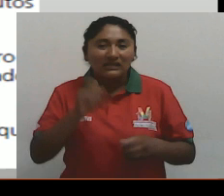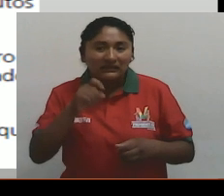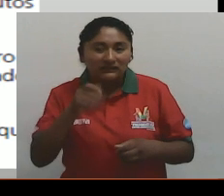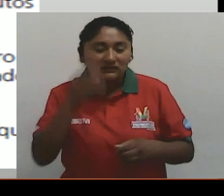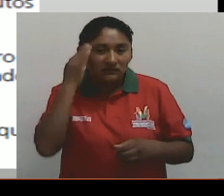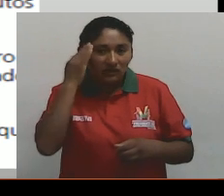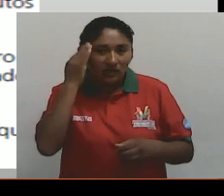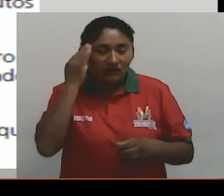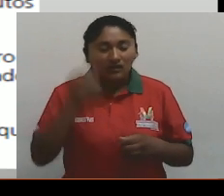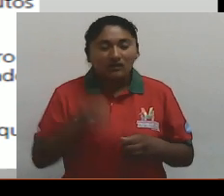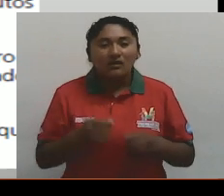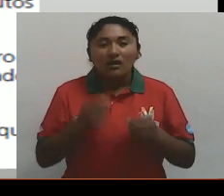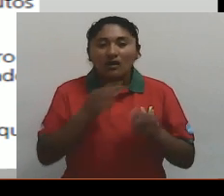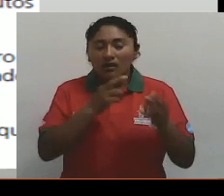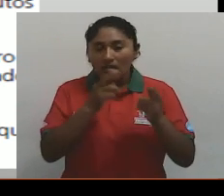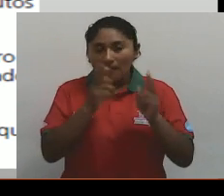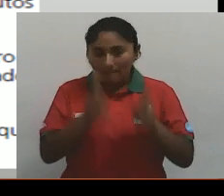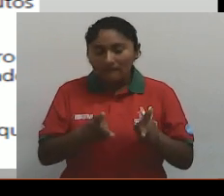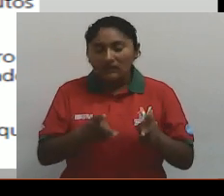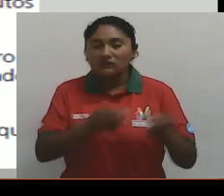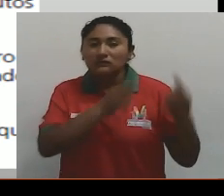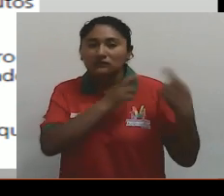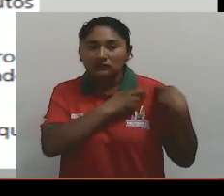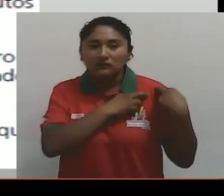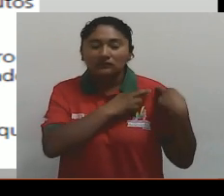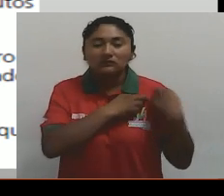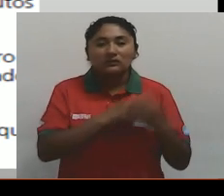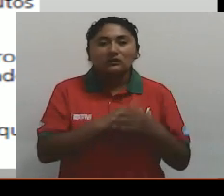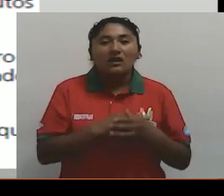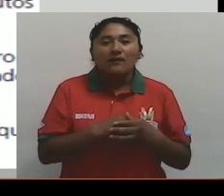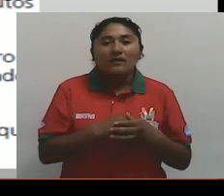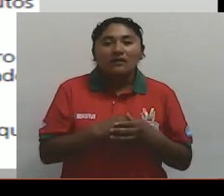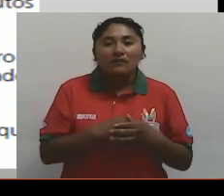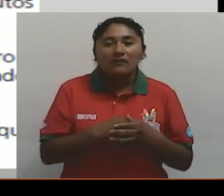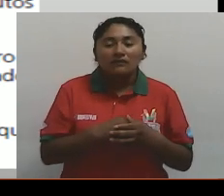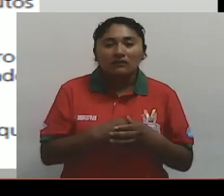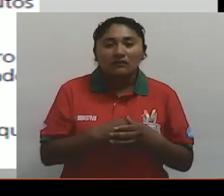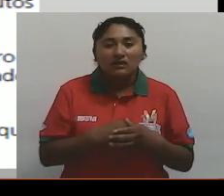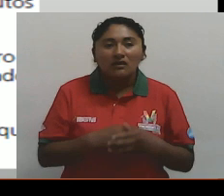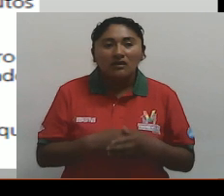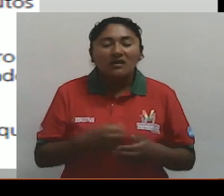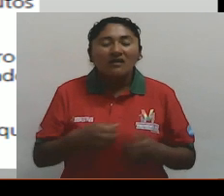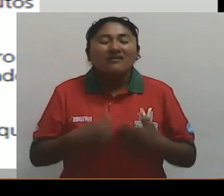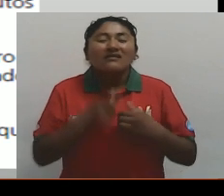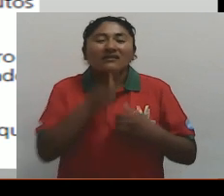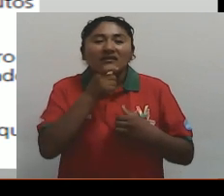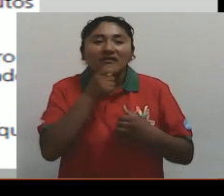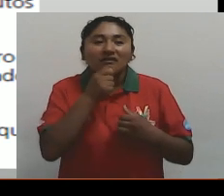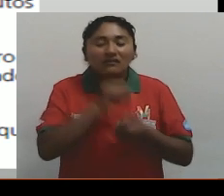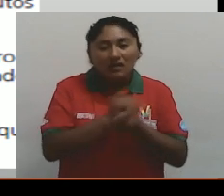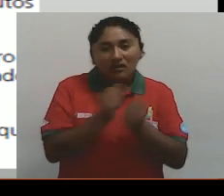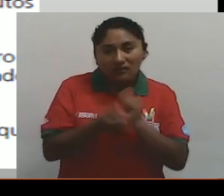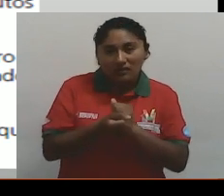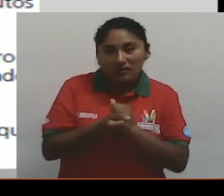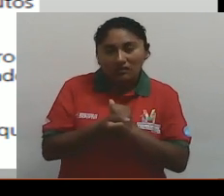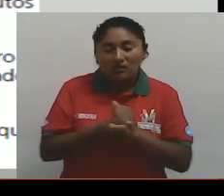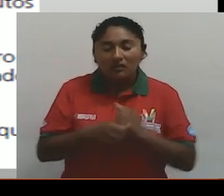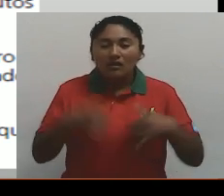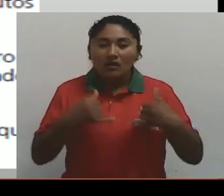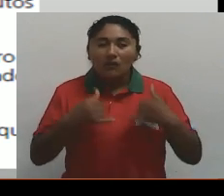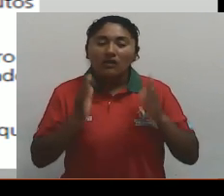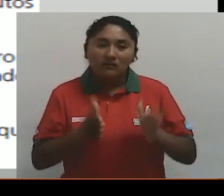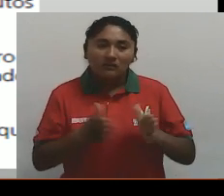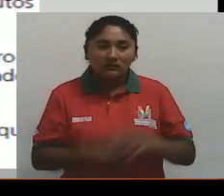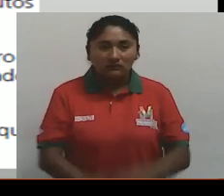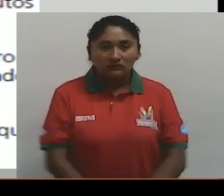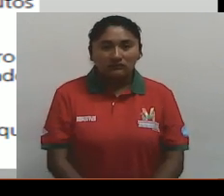ningún cambio en la formación inicial puede ser autorizado sin una sustitución regular. Las discrepancias entre la posición de los jugadores en la cancha y la